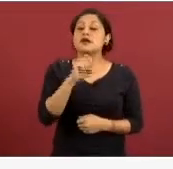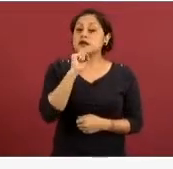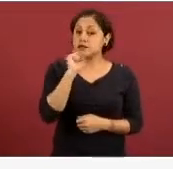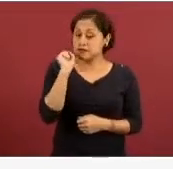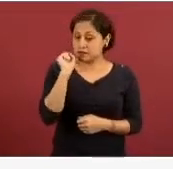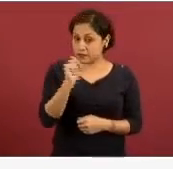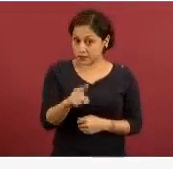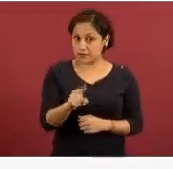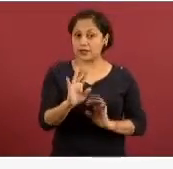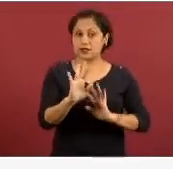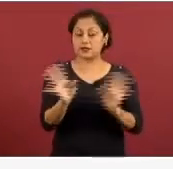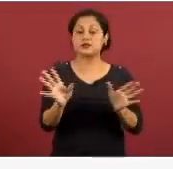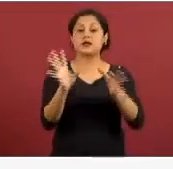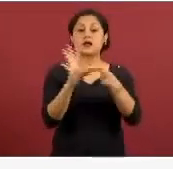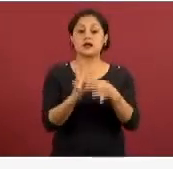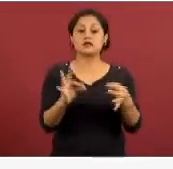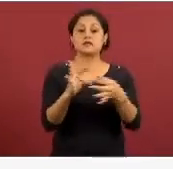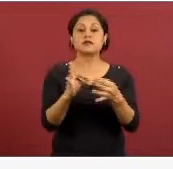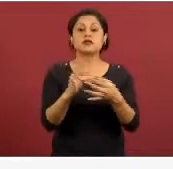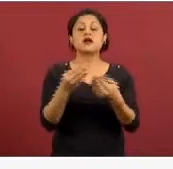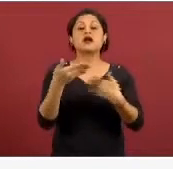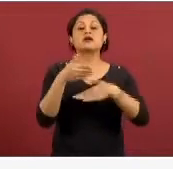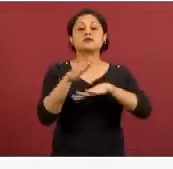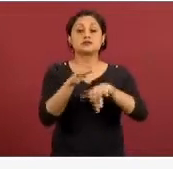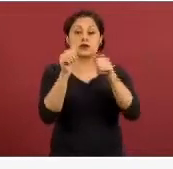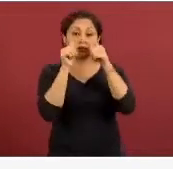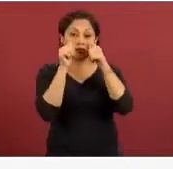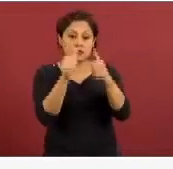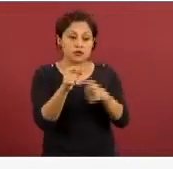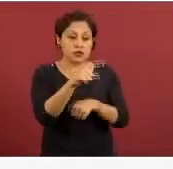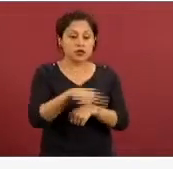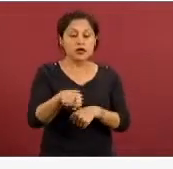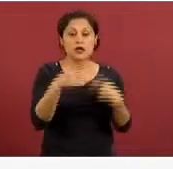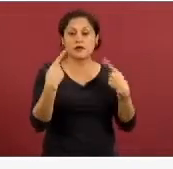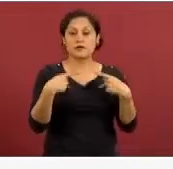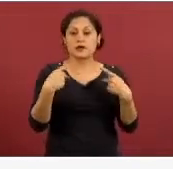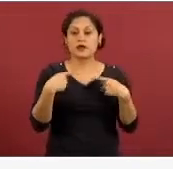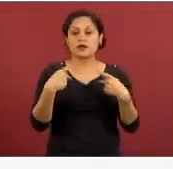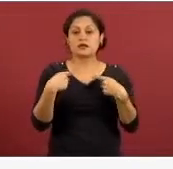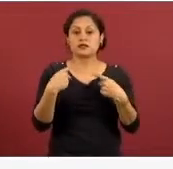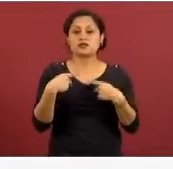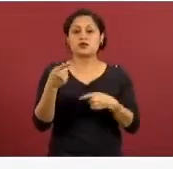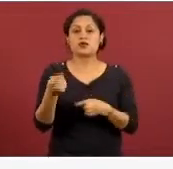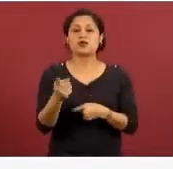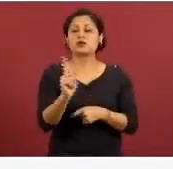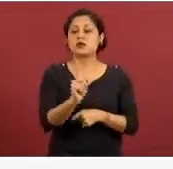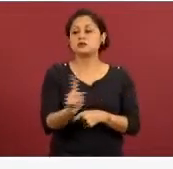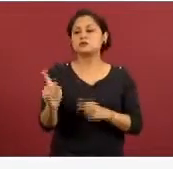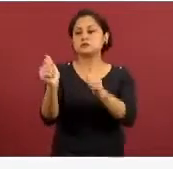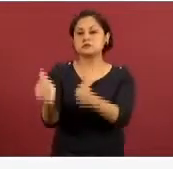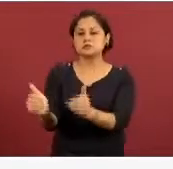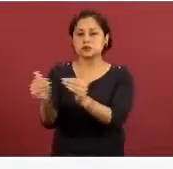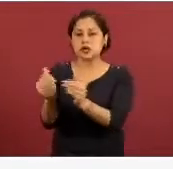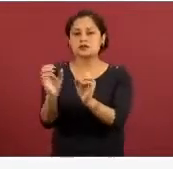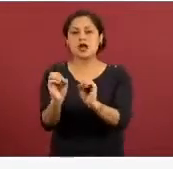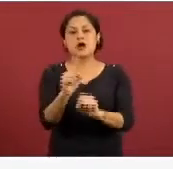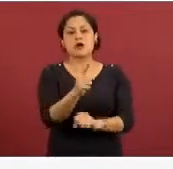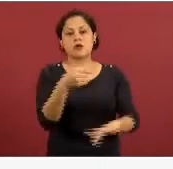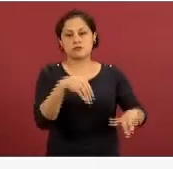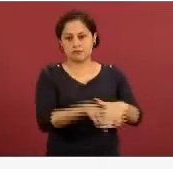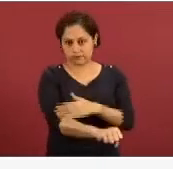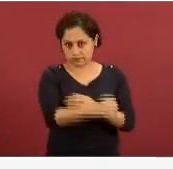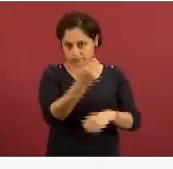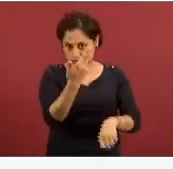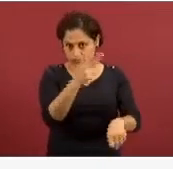como ya lo hemos mencionado, conforme a la atención médica, si es que son pacientes ambulatorios u hospitalizados. Afortunadamente,